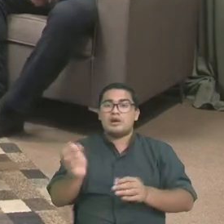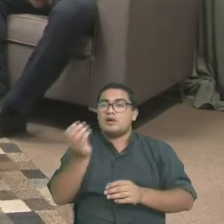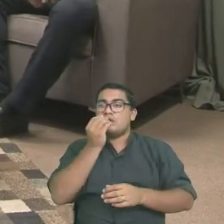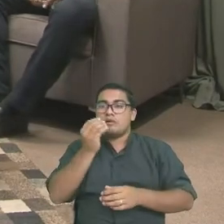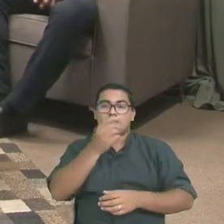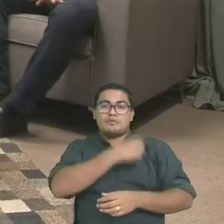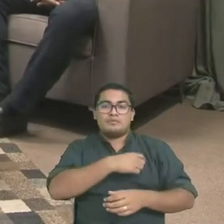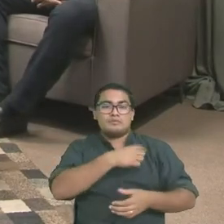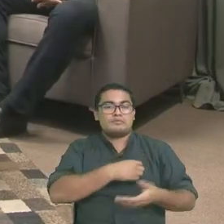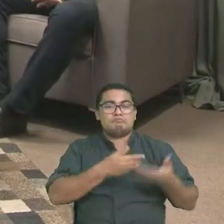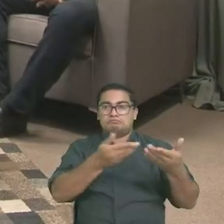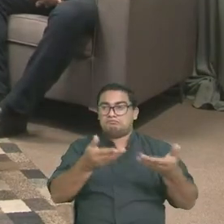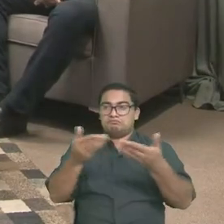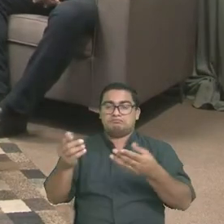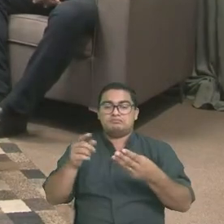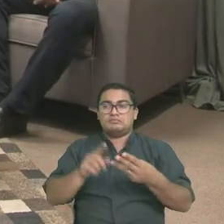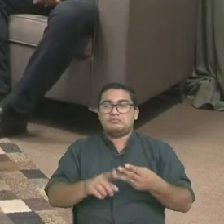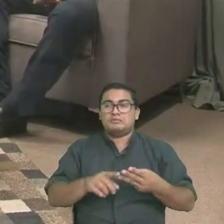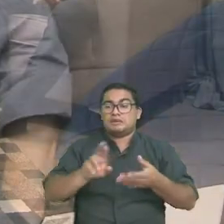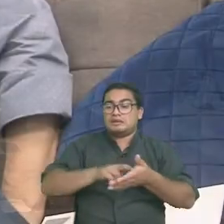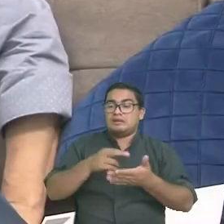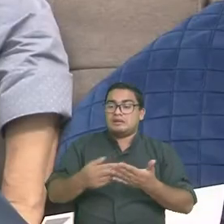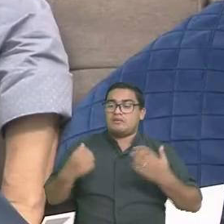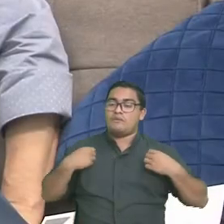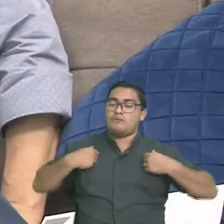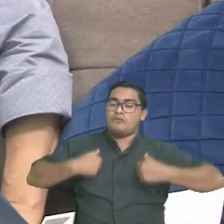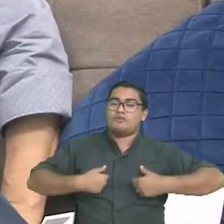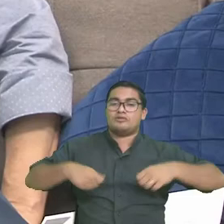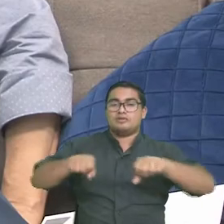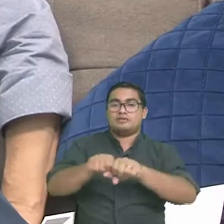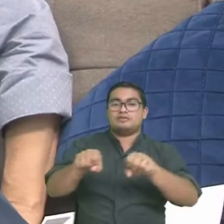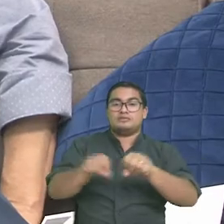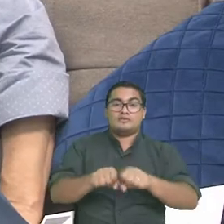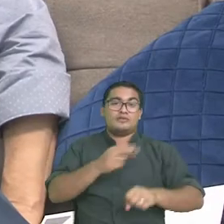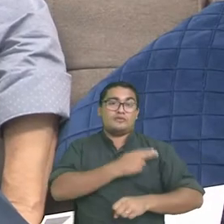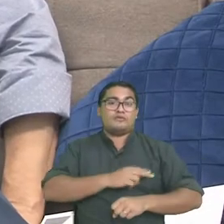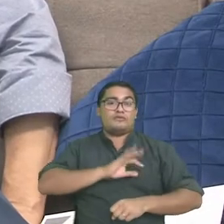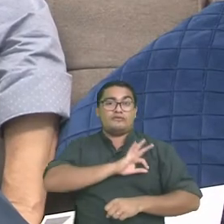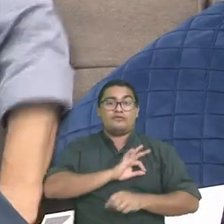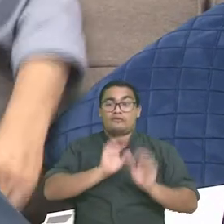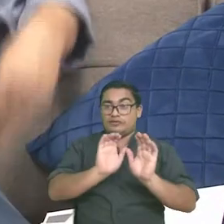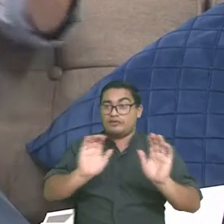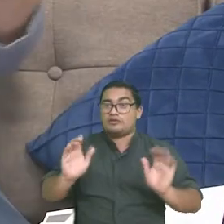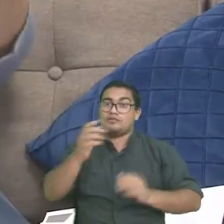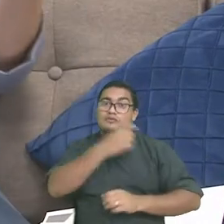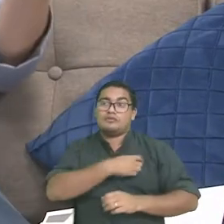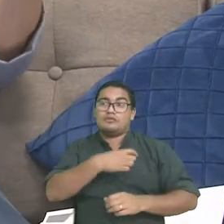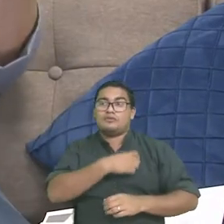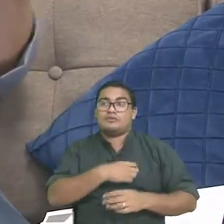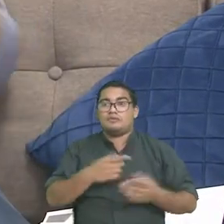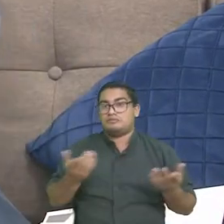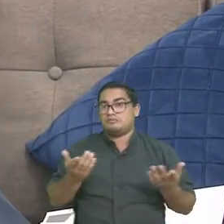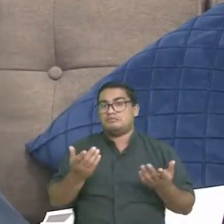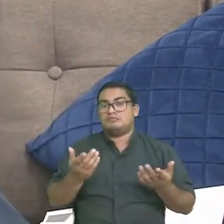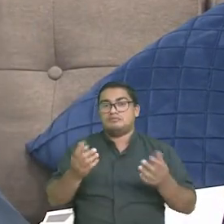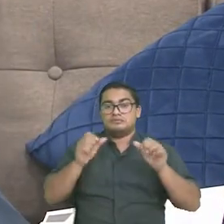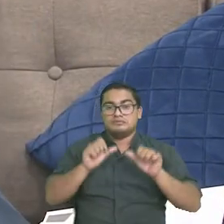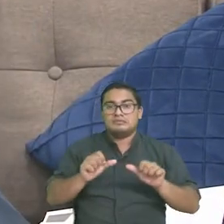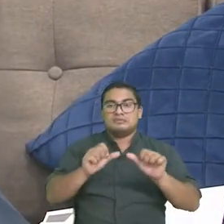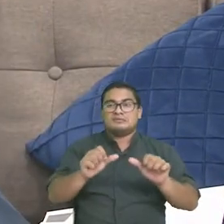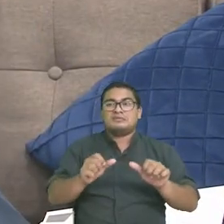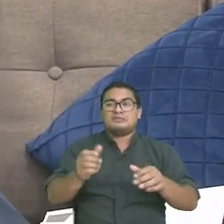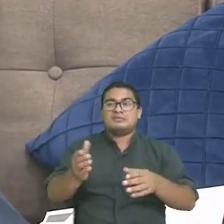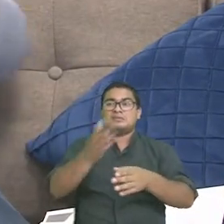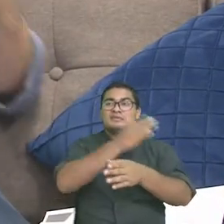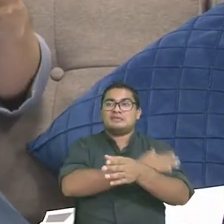escolar, no se ha detenido la mochila escolar, no se ha detenido el bono productivo. ¿Por qué razón? Porque vos me puedes decir, y ahí, pero si estábamos creciendo